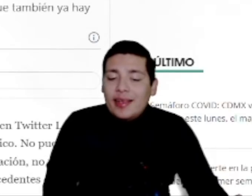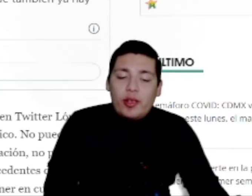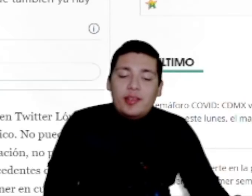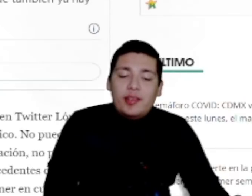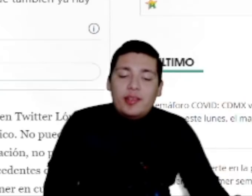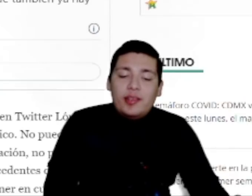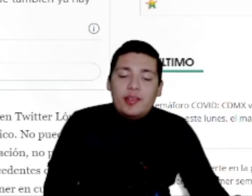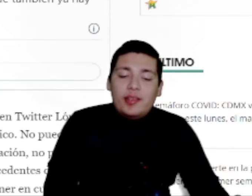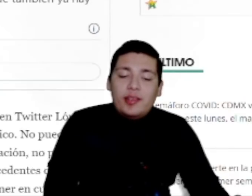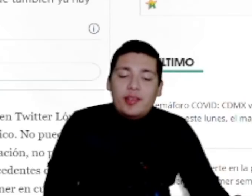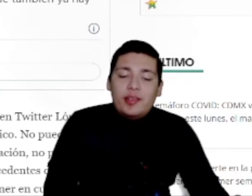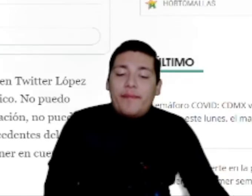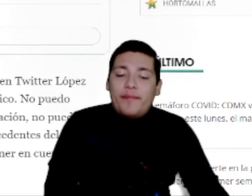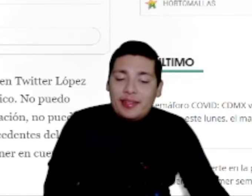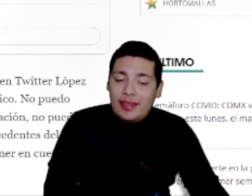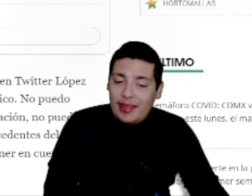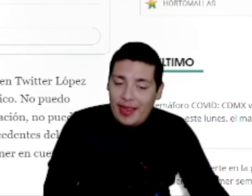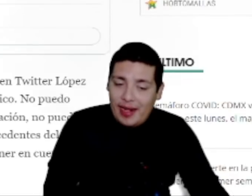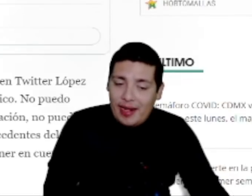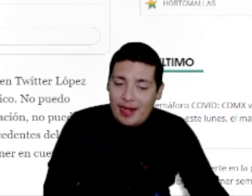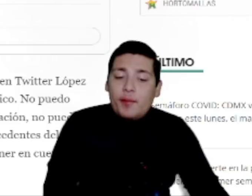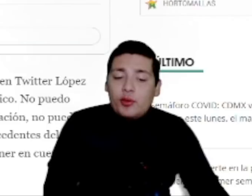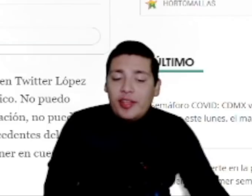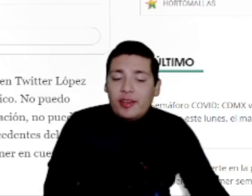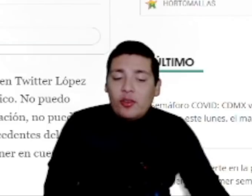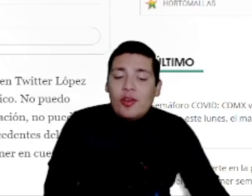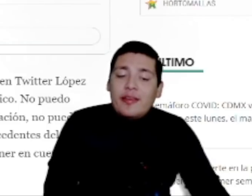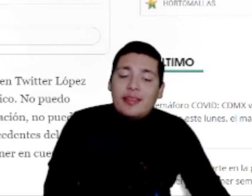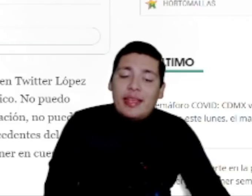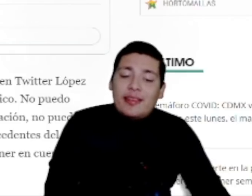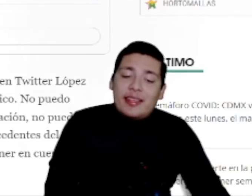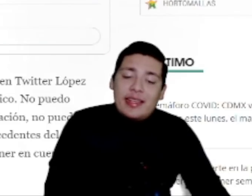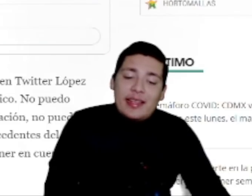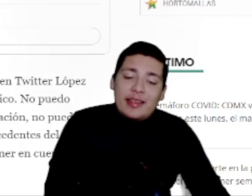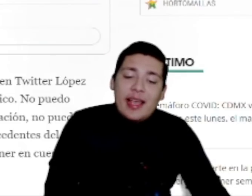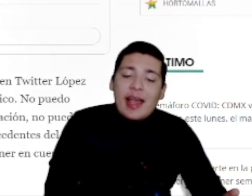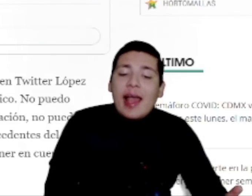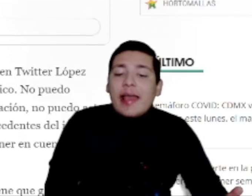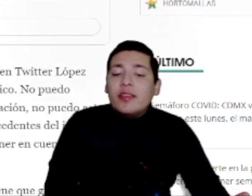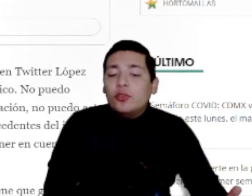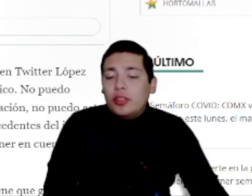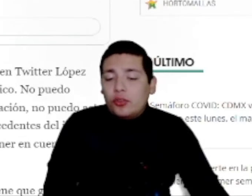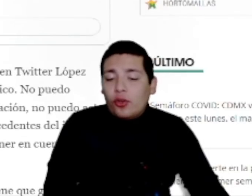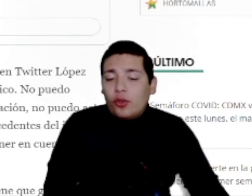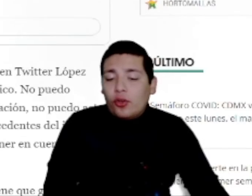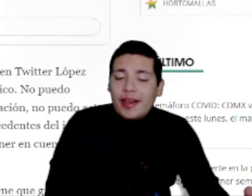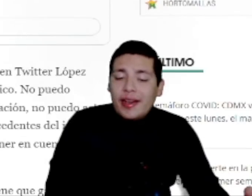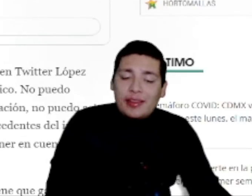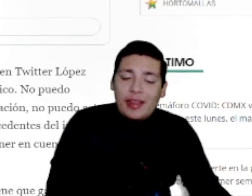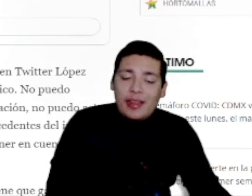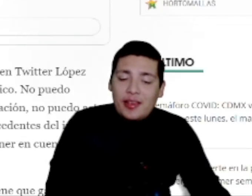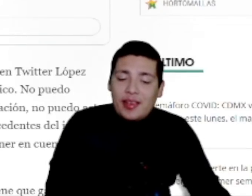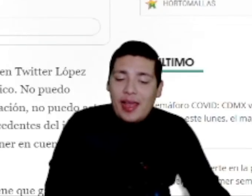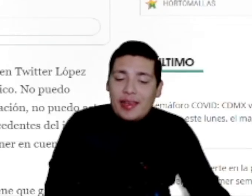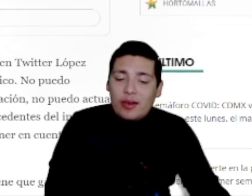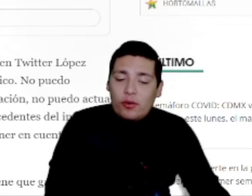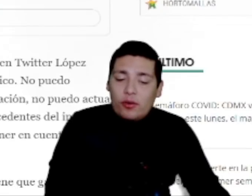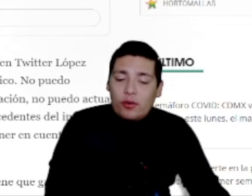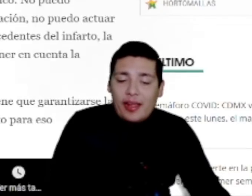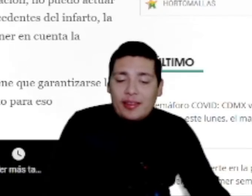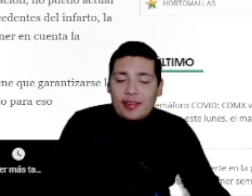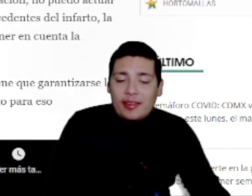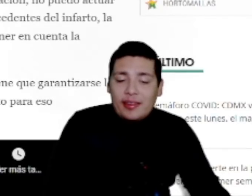quienes les cuesta trabajo desprenderse de él. Por cierto, si ya hay sucesor, ¿no creen que también ya